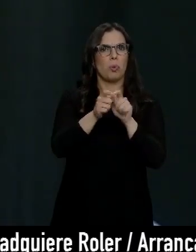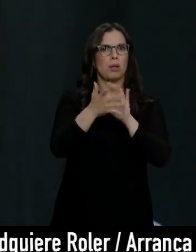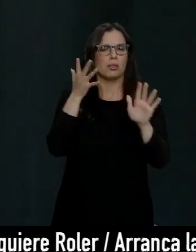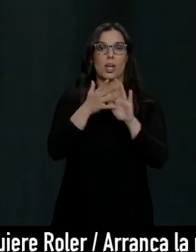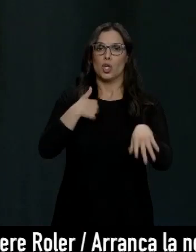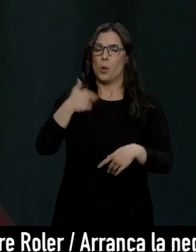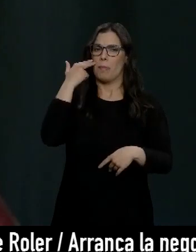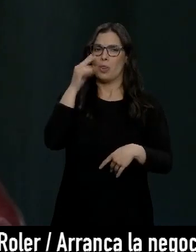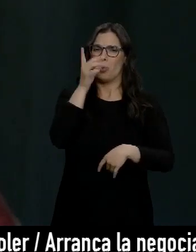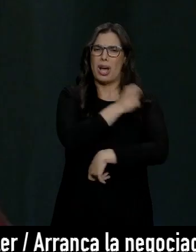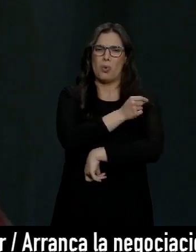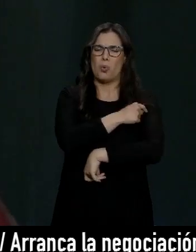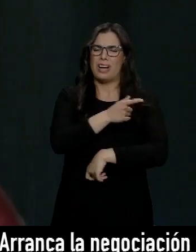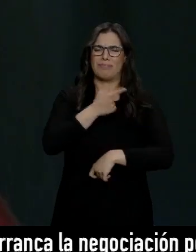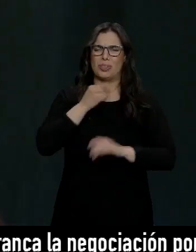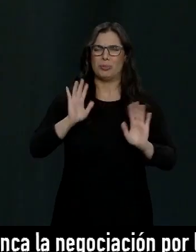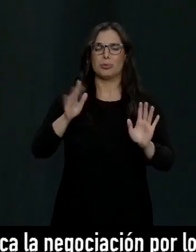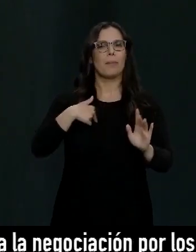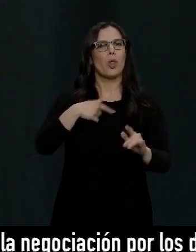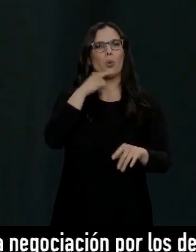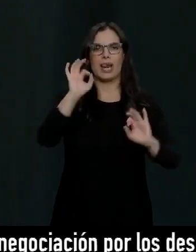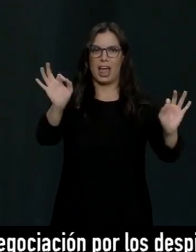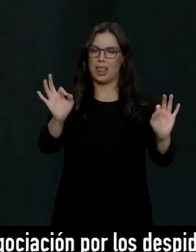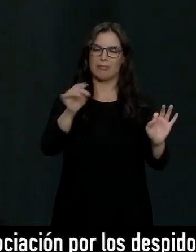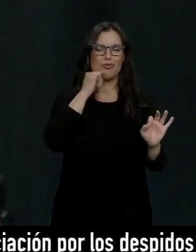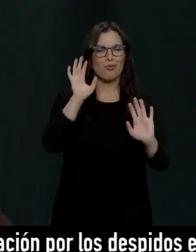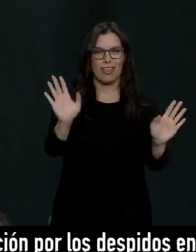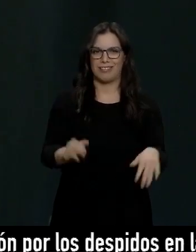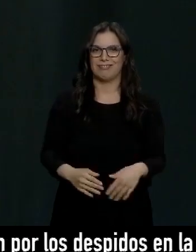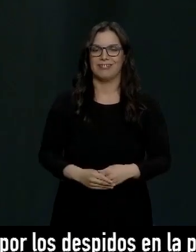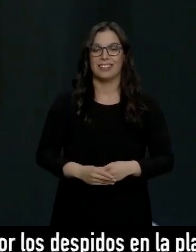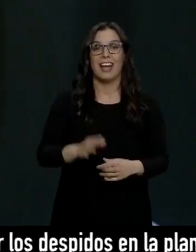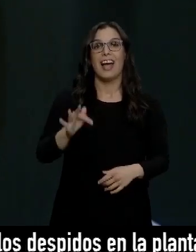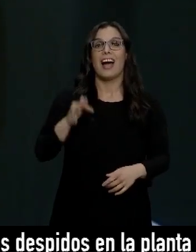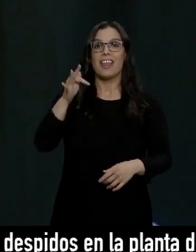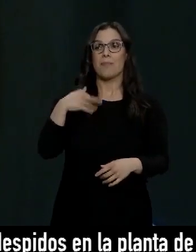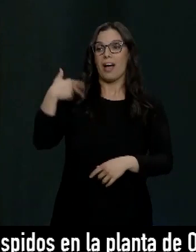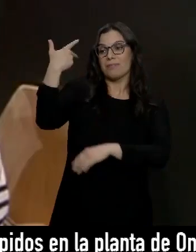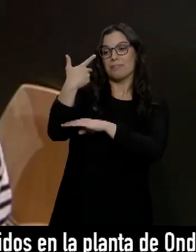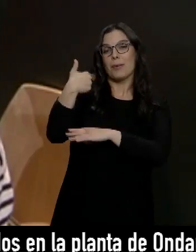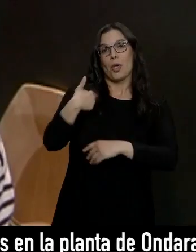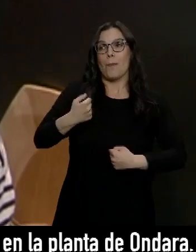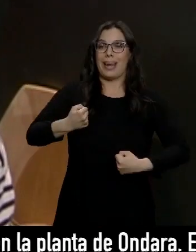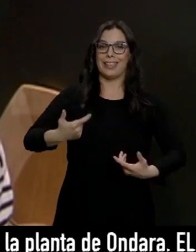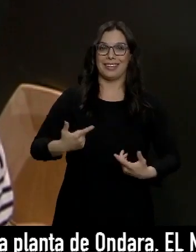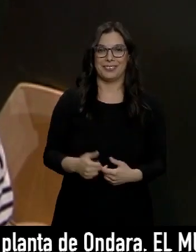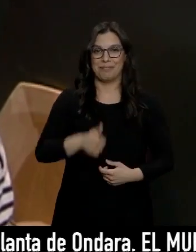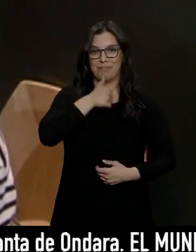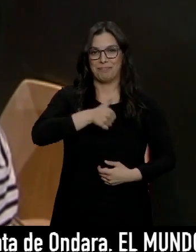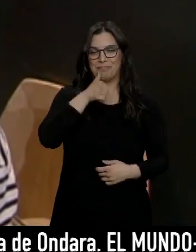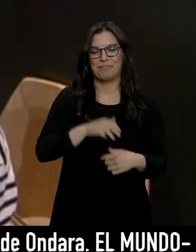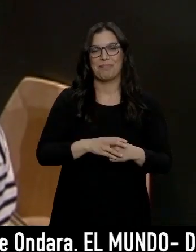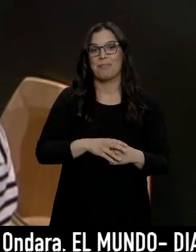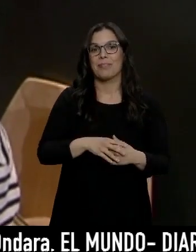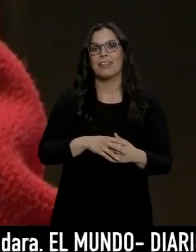miedo porque me dan mucho miedo las agujas, pero no me ha dolido, hijo. No me ha dolido. Además, como me estaban grabando, me tenía que hacer la valiente. Porque hay a quien